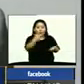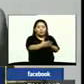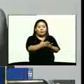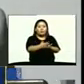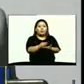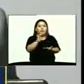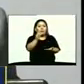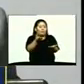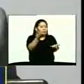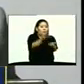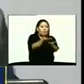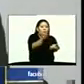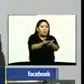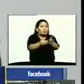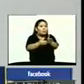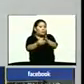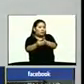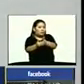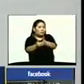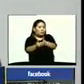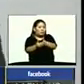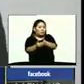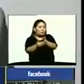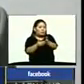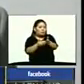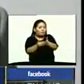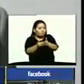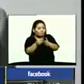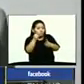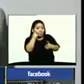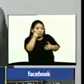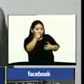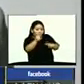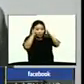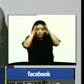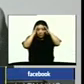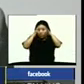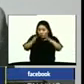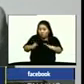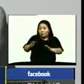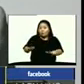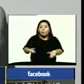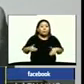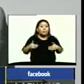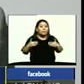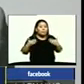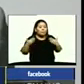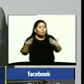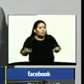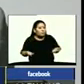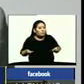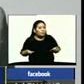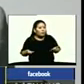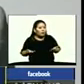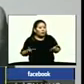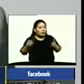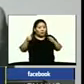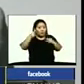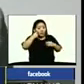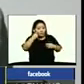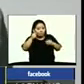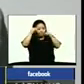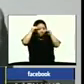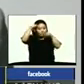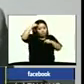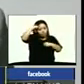una propuesta de intervención inmediata para tratar de incidir en